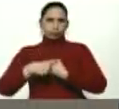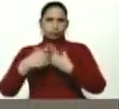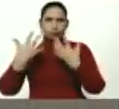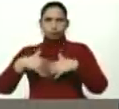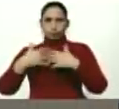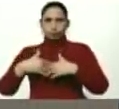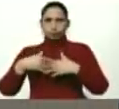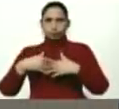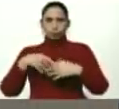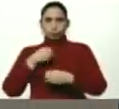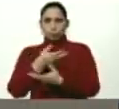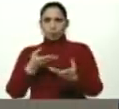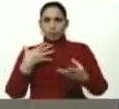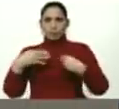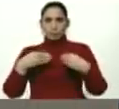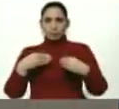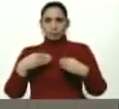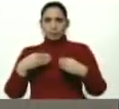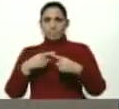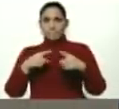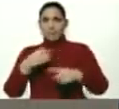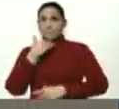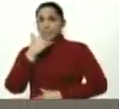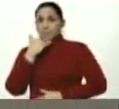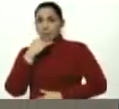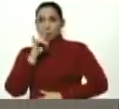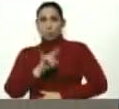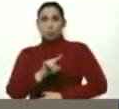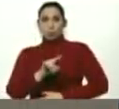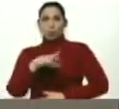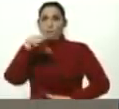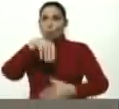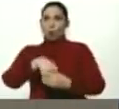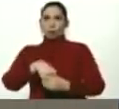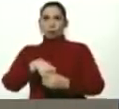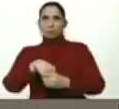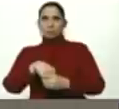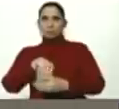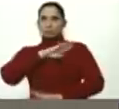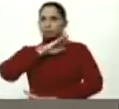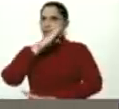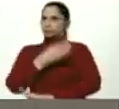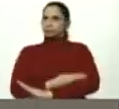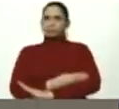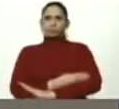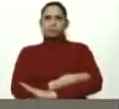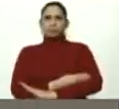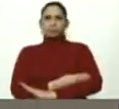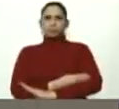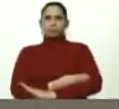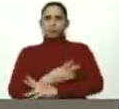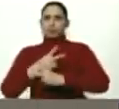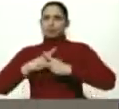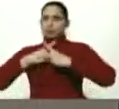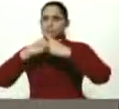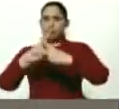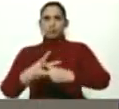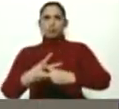flexibilización. Pero por lo pronto, el lunes, cuarentena radical,